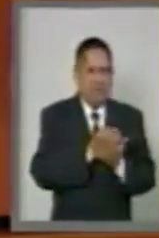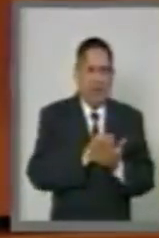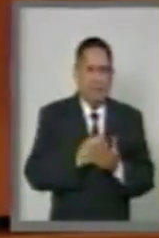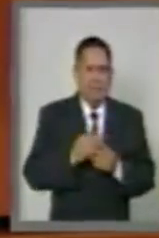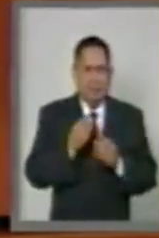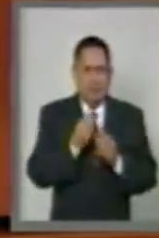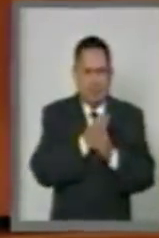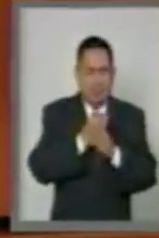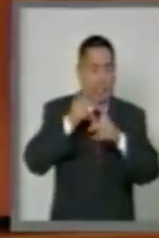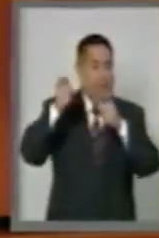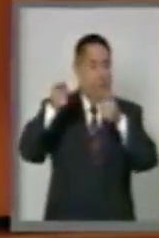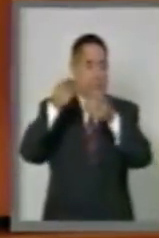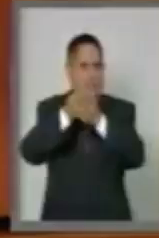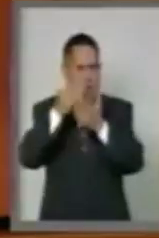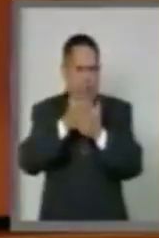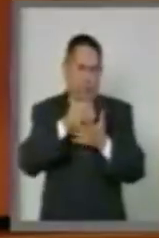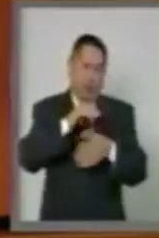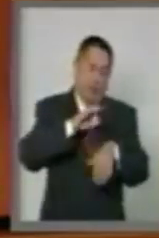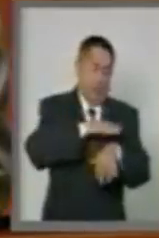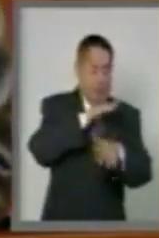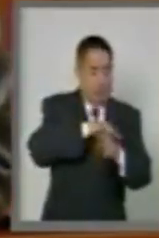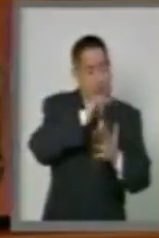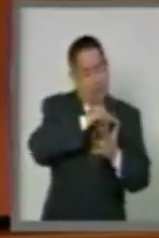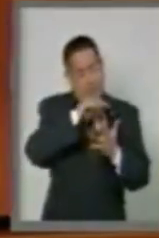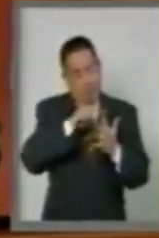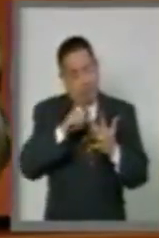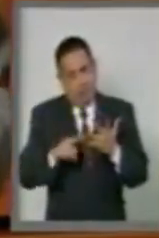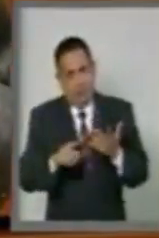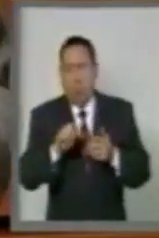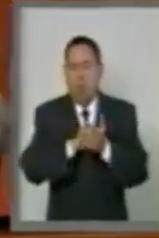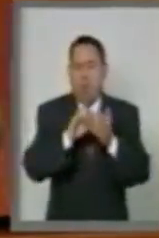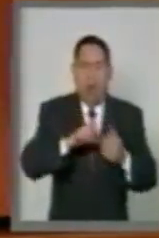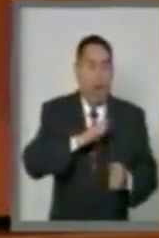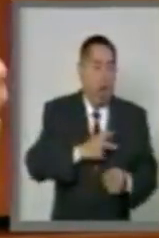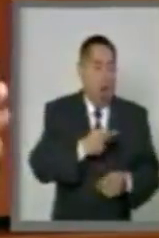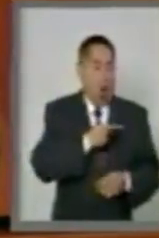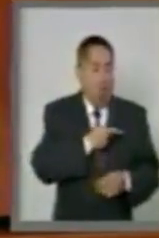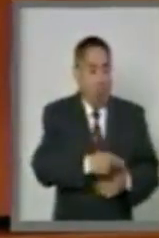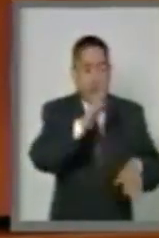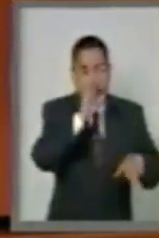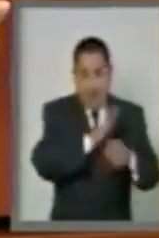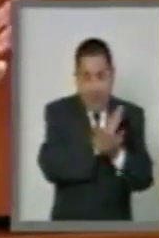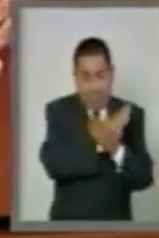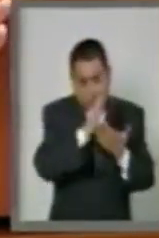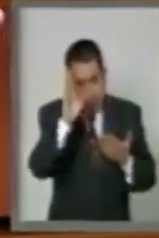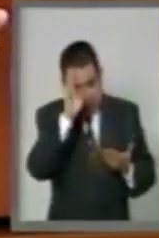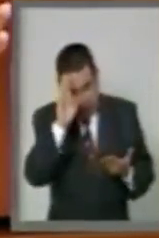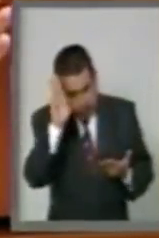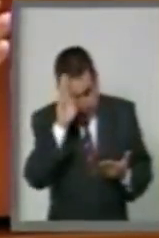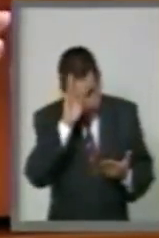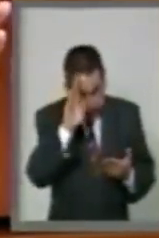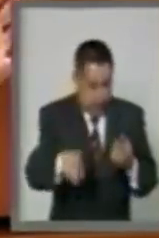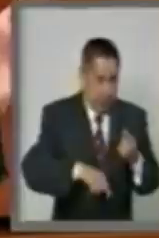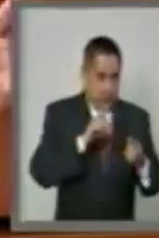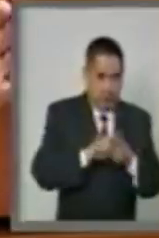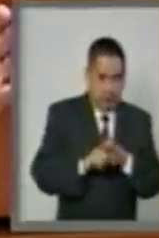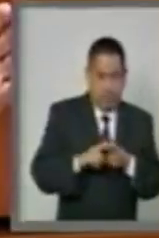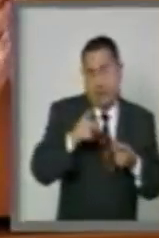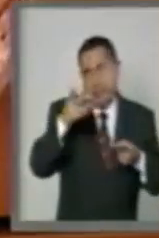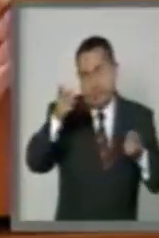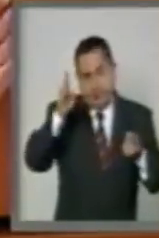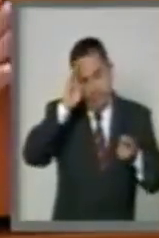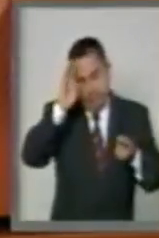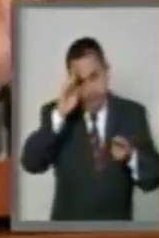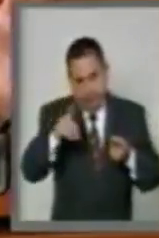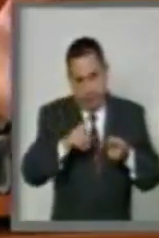clasificada tecnocráticamente. Entonces hay pobreza extrema. Esa es la de extrema unción.